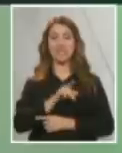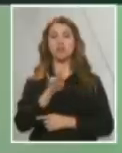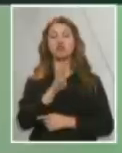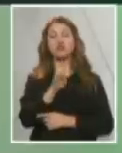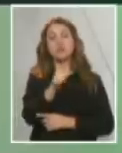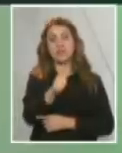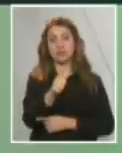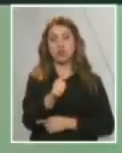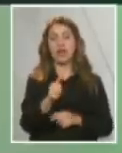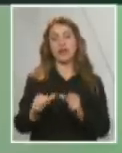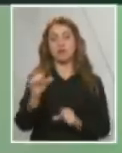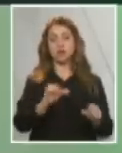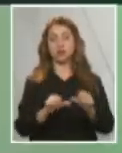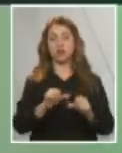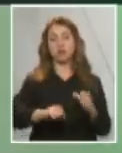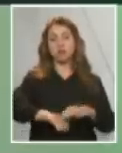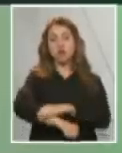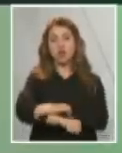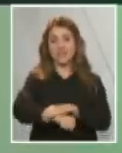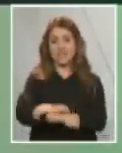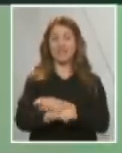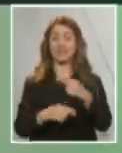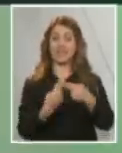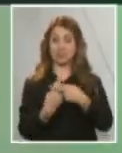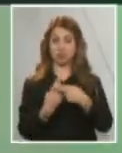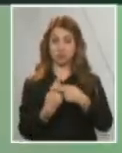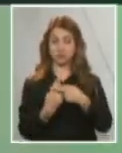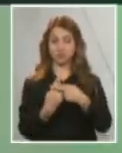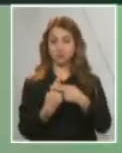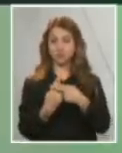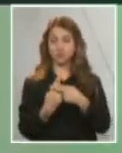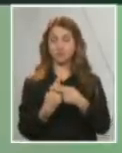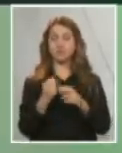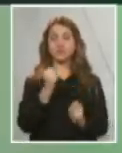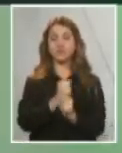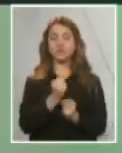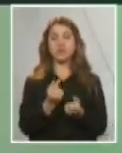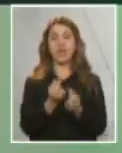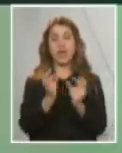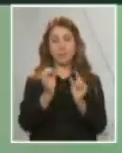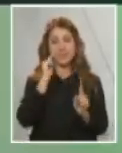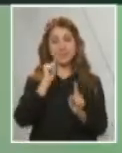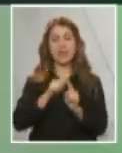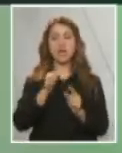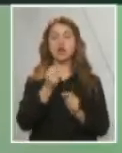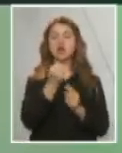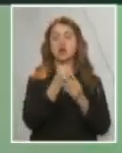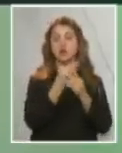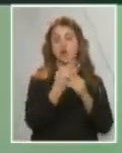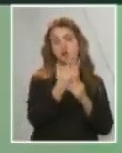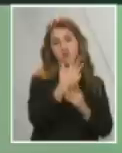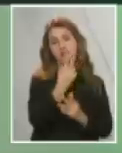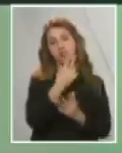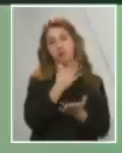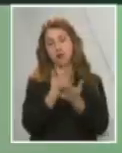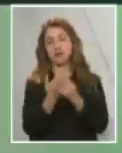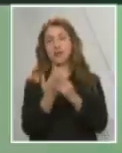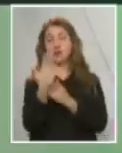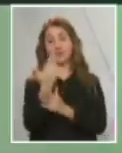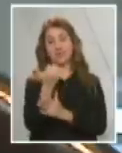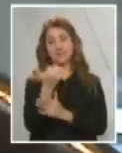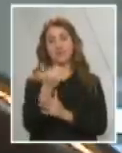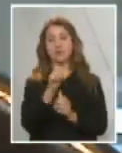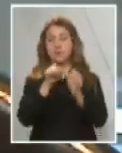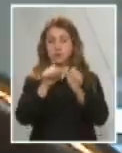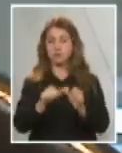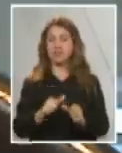subdirectora entonces del laboratorio de órtesis y prótesis de Teletón. Trabajó como especialista desde el 92 al 96, después tuvo 16 años en el